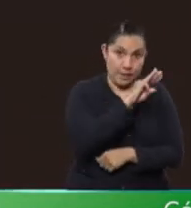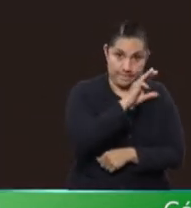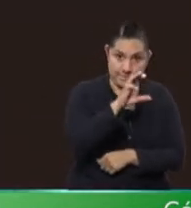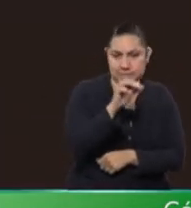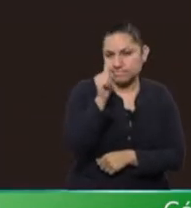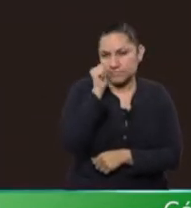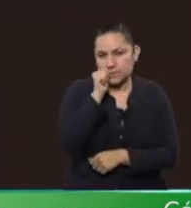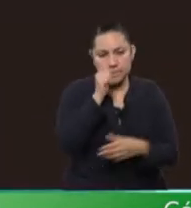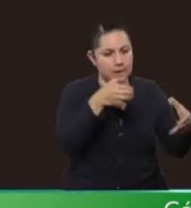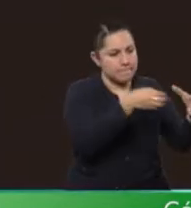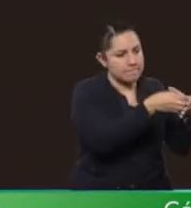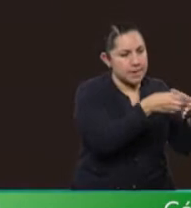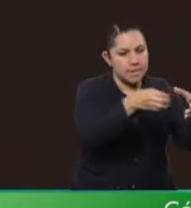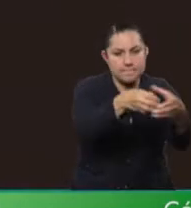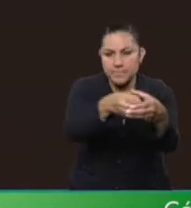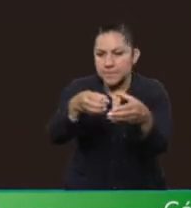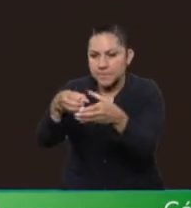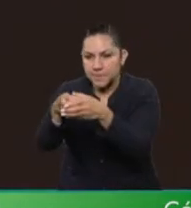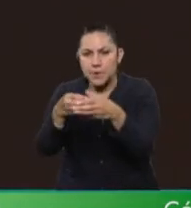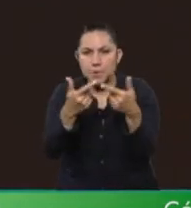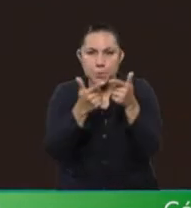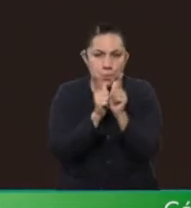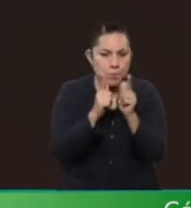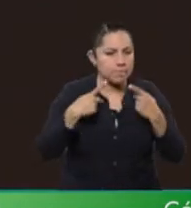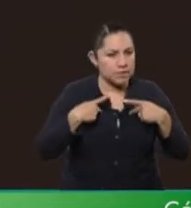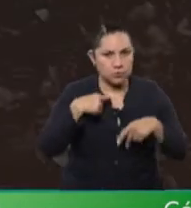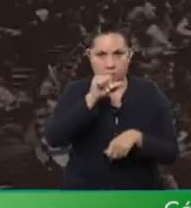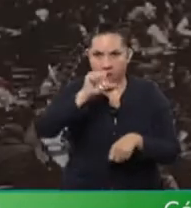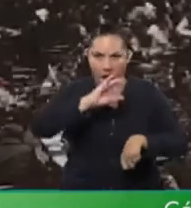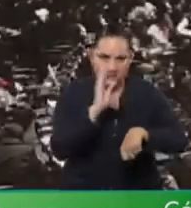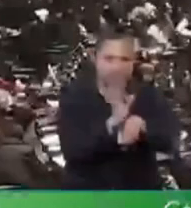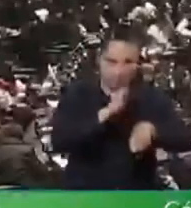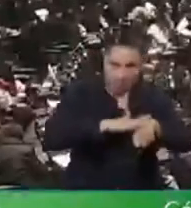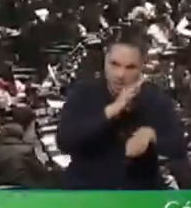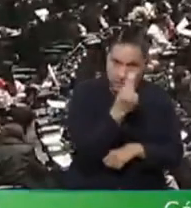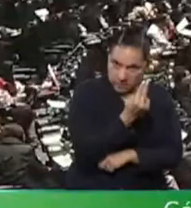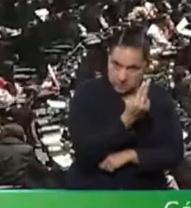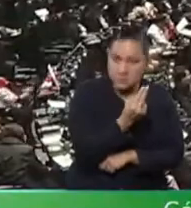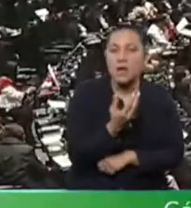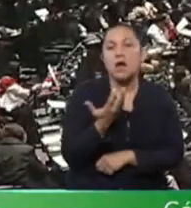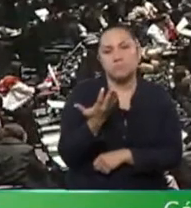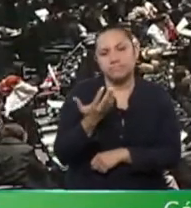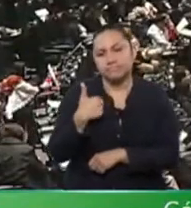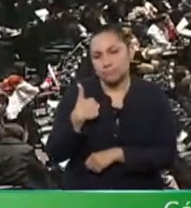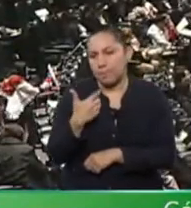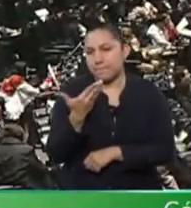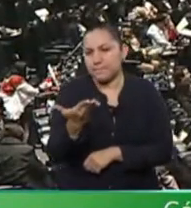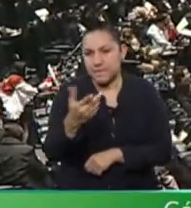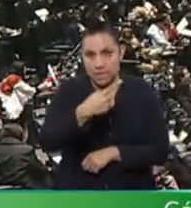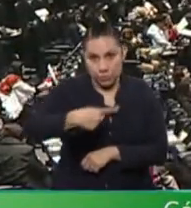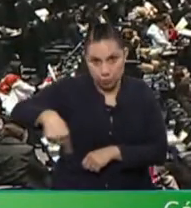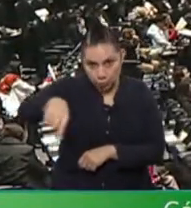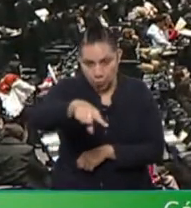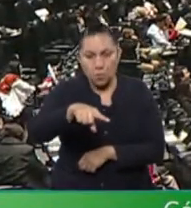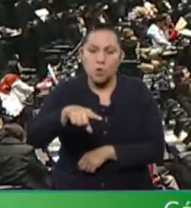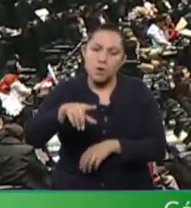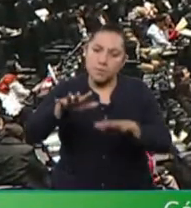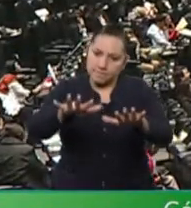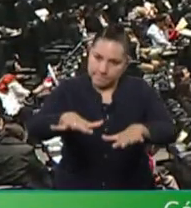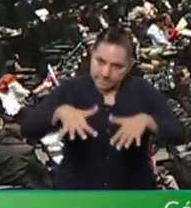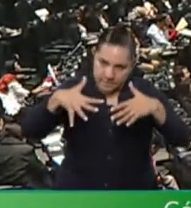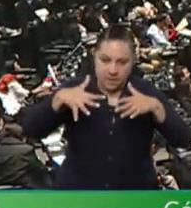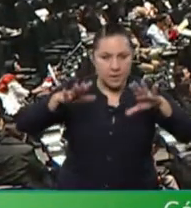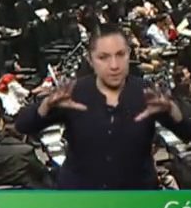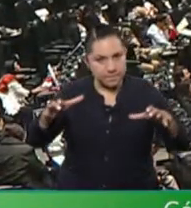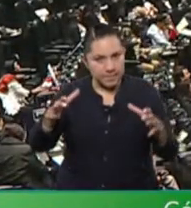un llamado a todas mis compañeras y compañeros diputados de esta legislatura para que voten a favor de esta reserva y no le quitemos